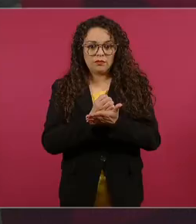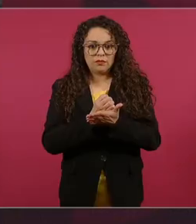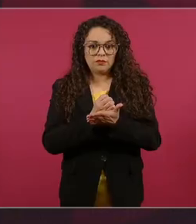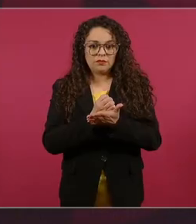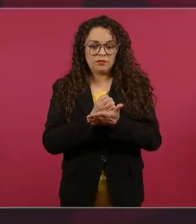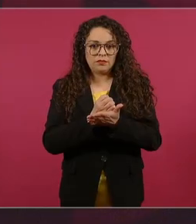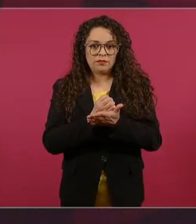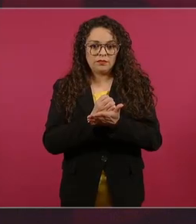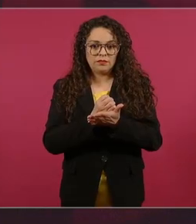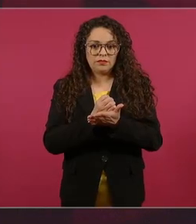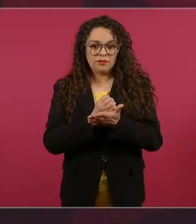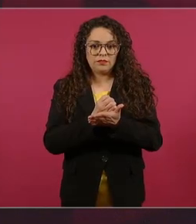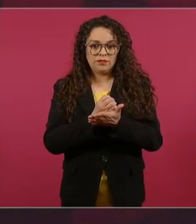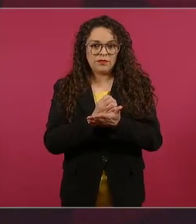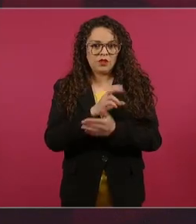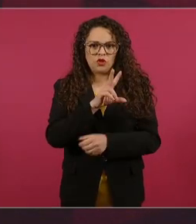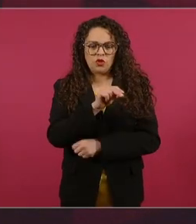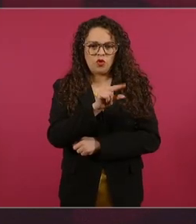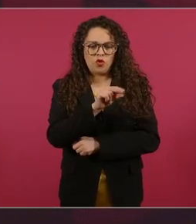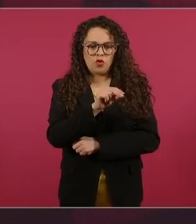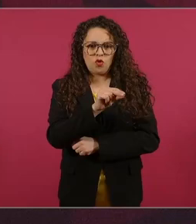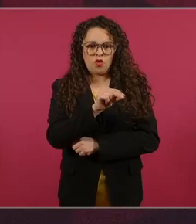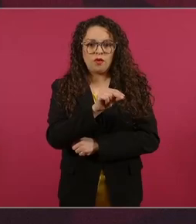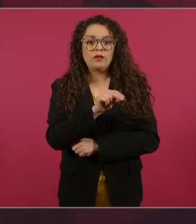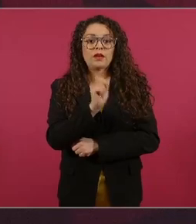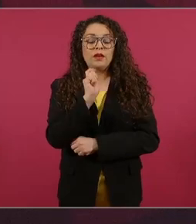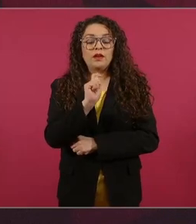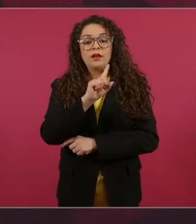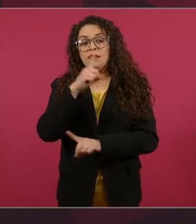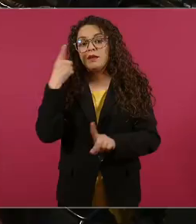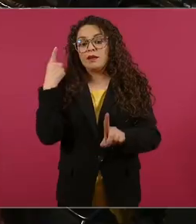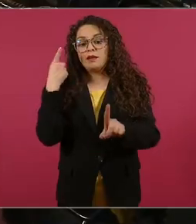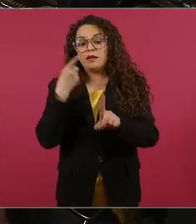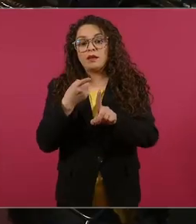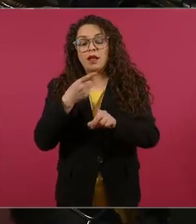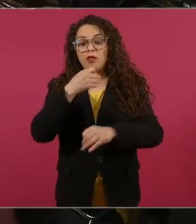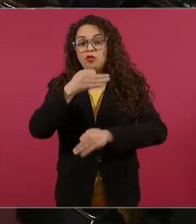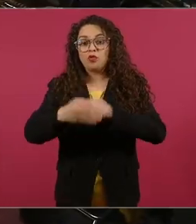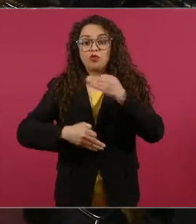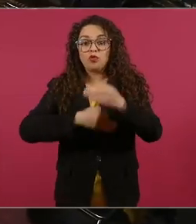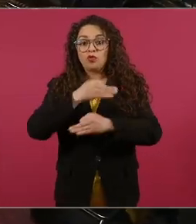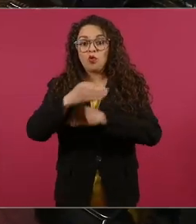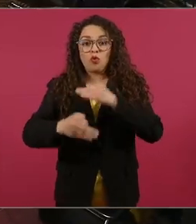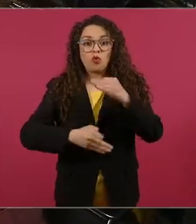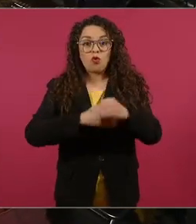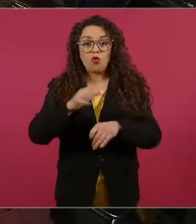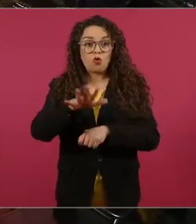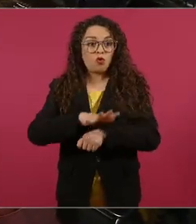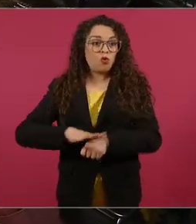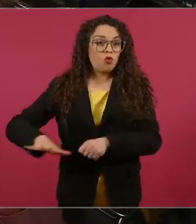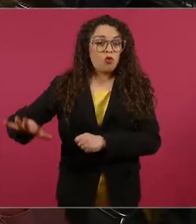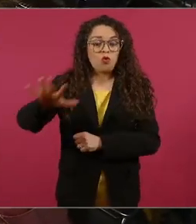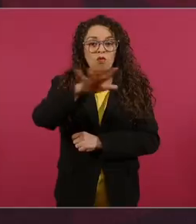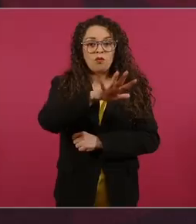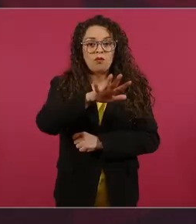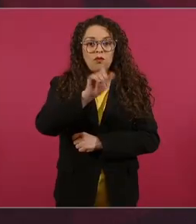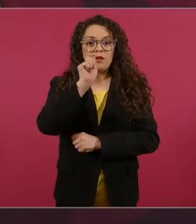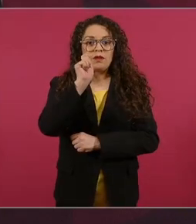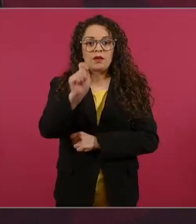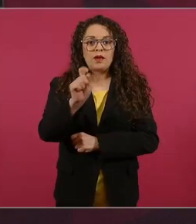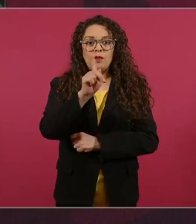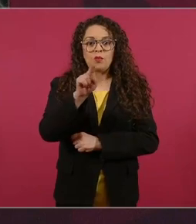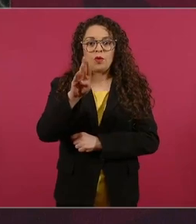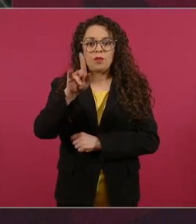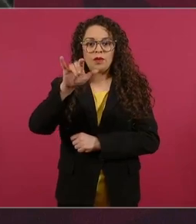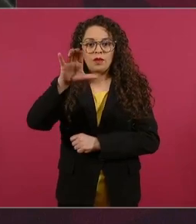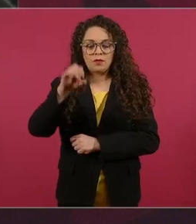una decadencia, algo que atañe a todos los ámbitos de la vida pública, lo